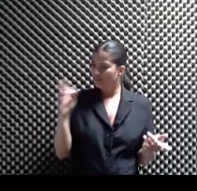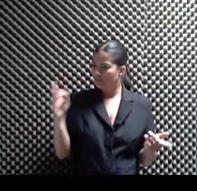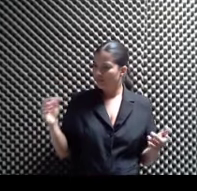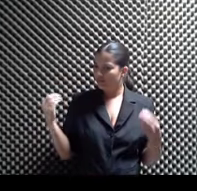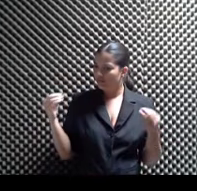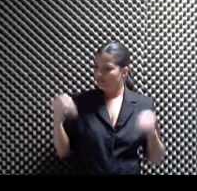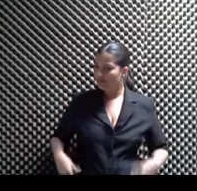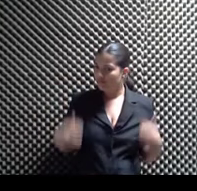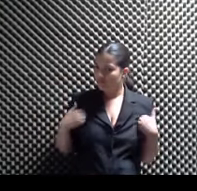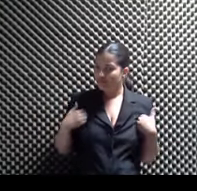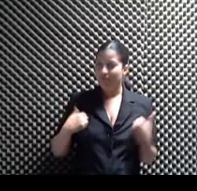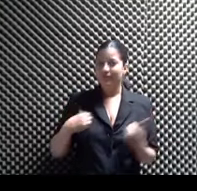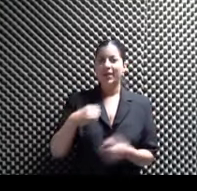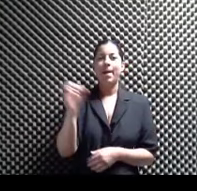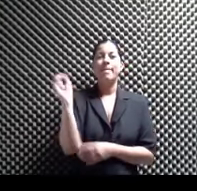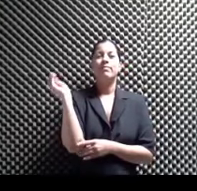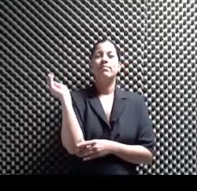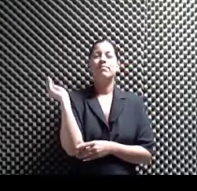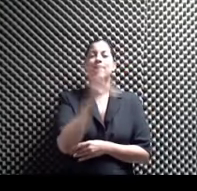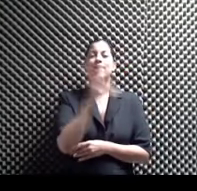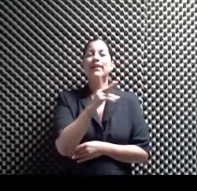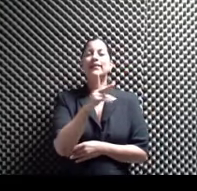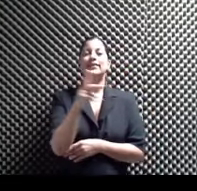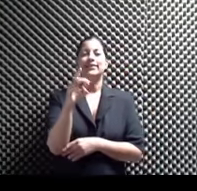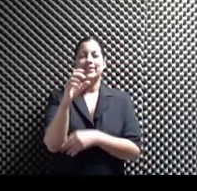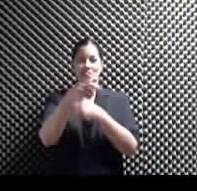lo voy a decir ahora Backstage by Jamie Trujillo Alto